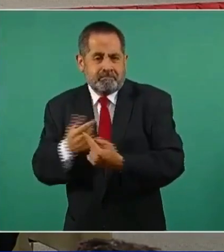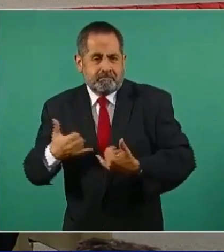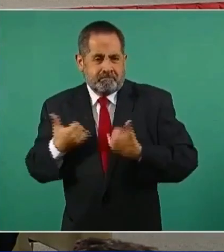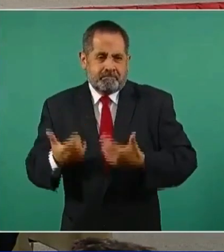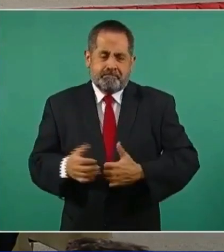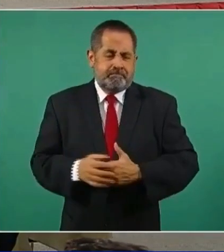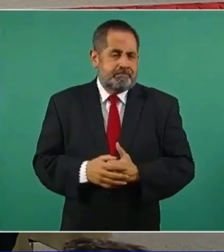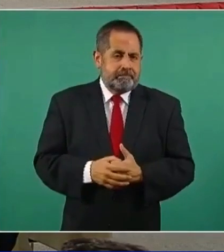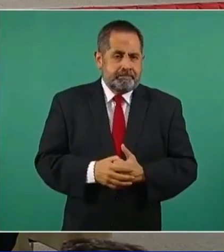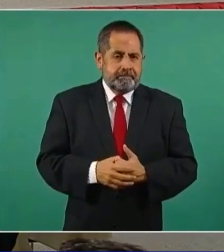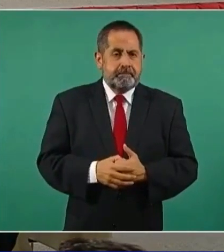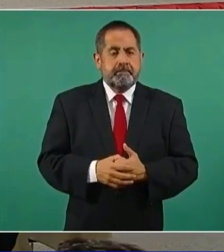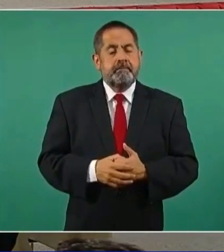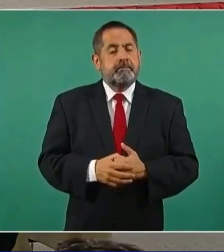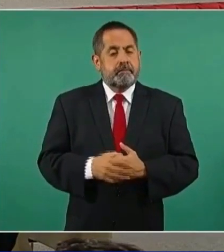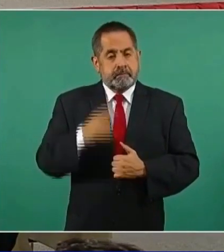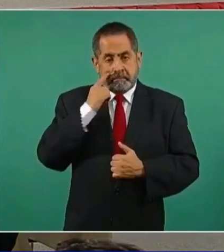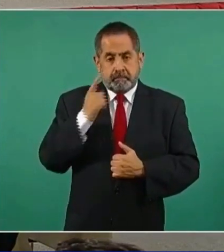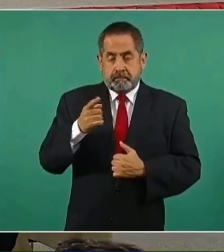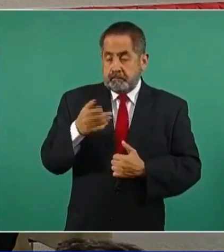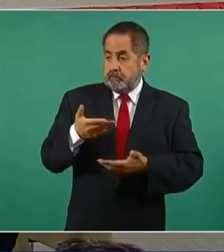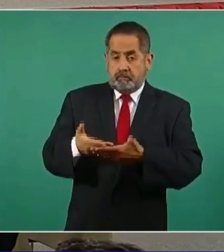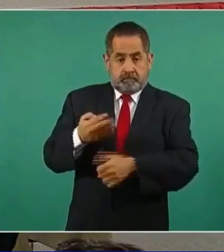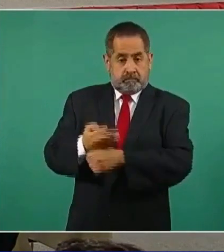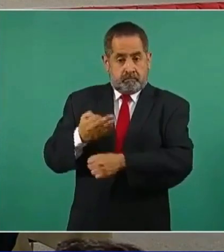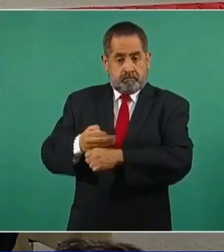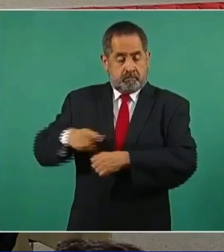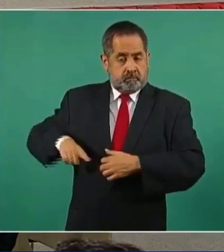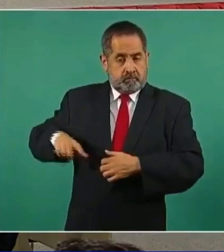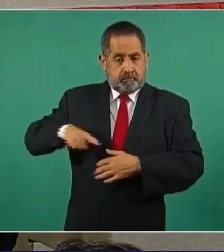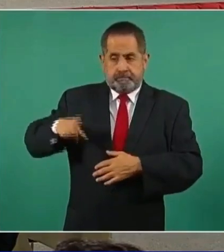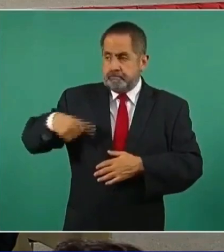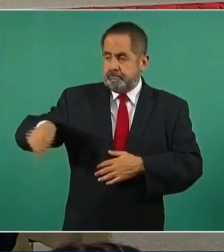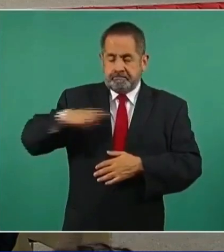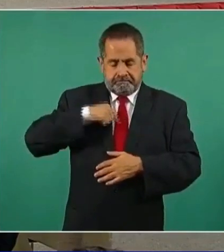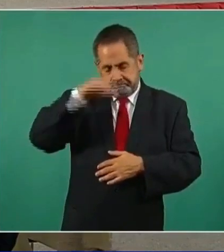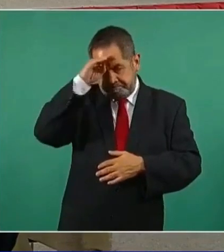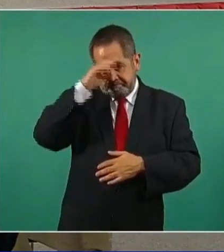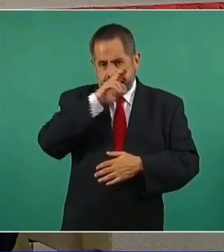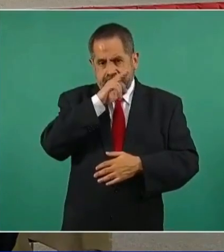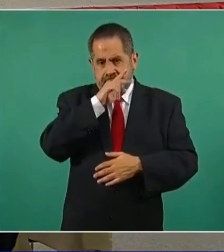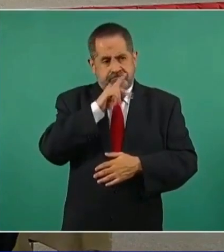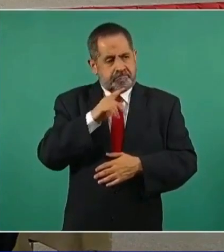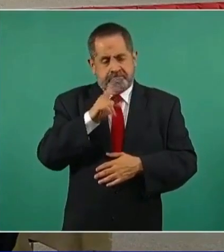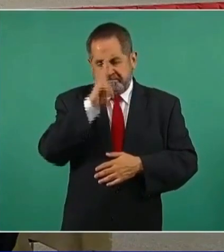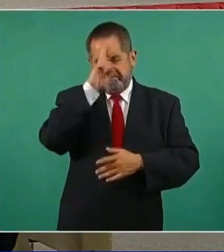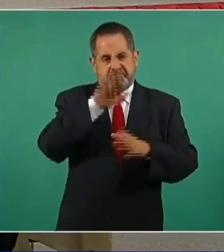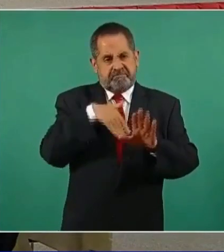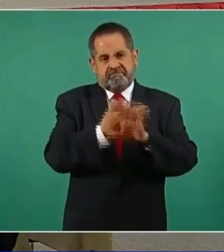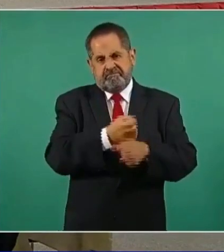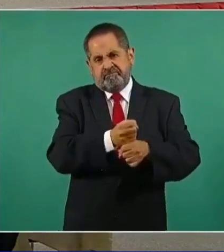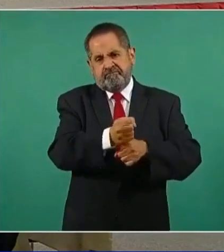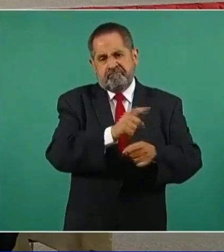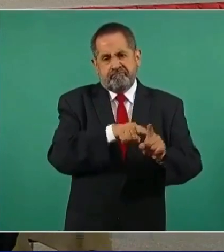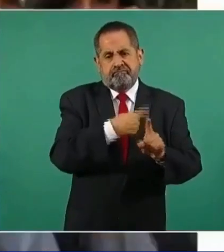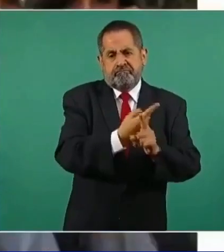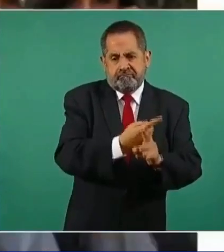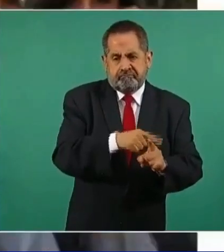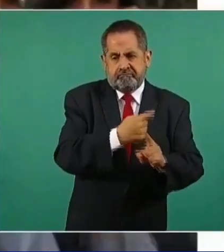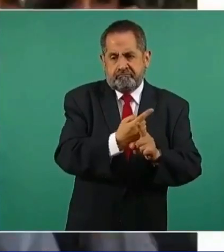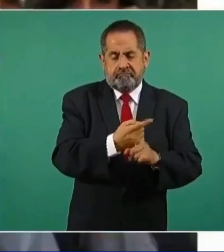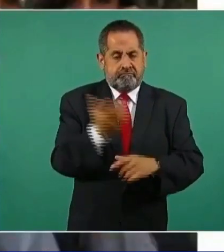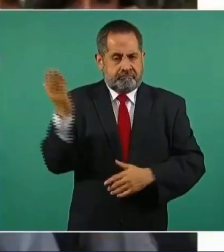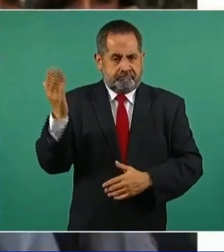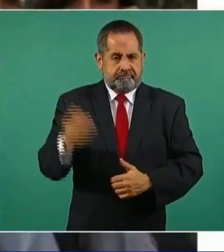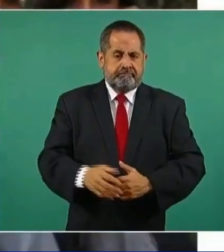favor. A este gobierno nos preocupa la violencia sexual y el embarazo de las